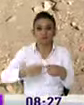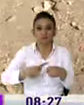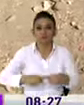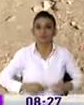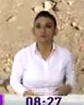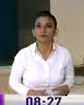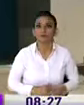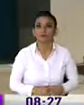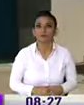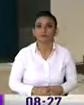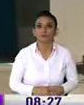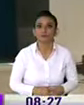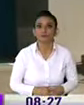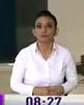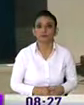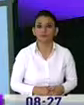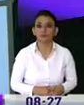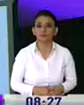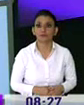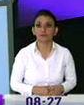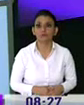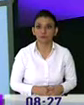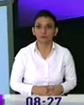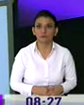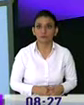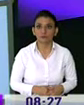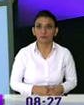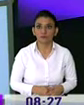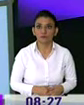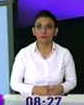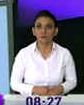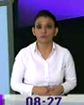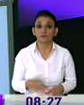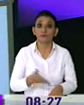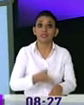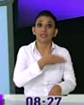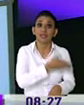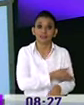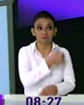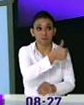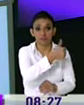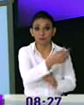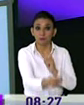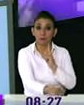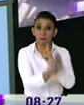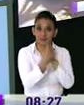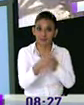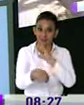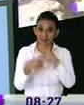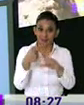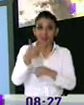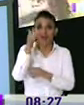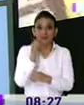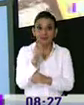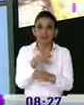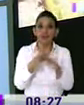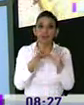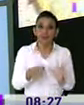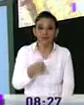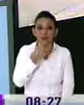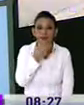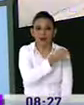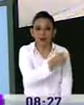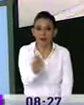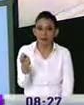Informó Sofía Vintimilla. Esto dando cumplimiento a lo que nos mandaron los vecinos, el día de ayer lo presentamos. Yo pregunto, de